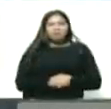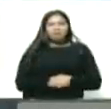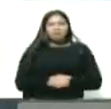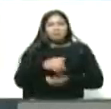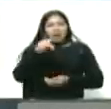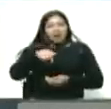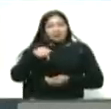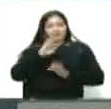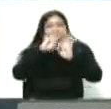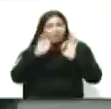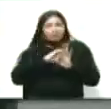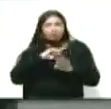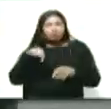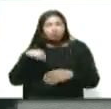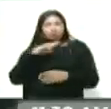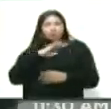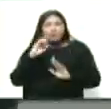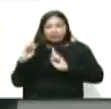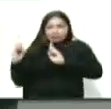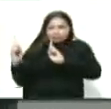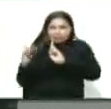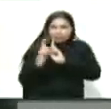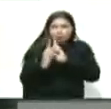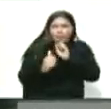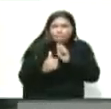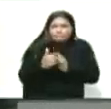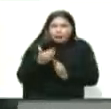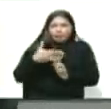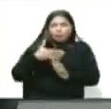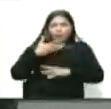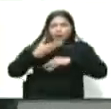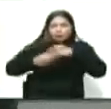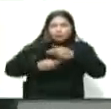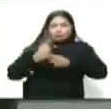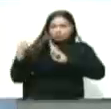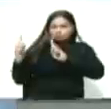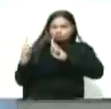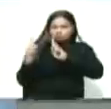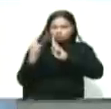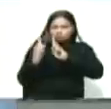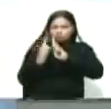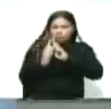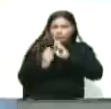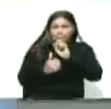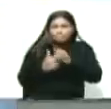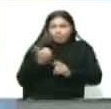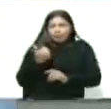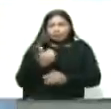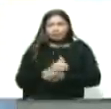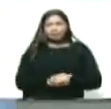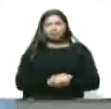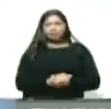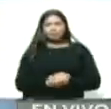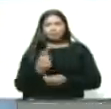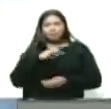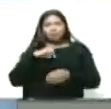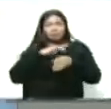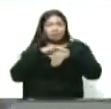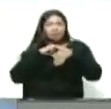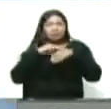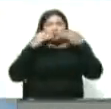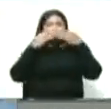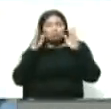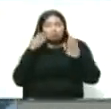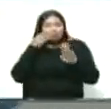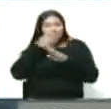y como estrategia nuestra de acercar lo más directamente posible el Ministerio Público